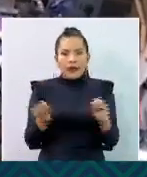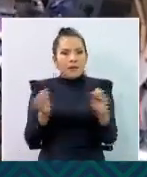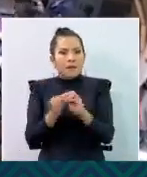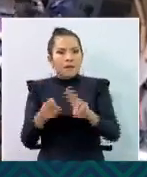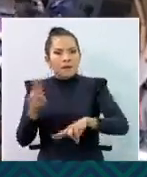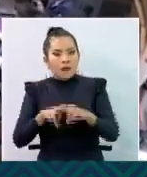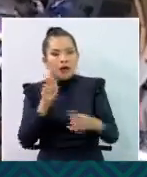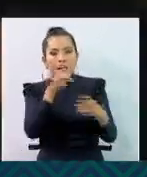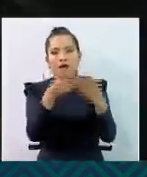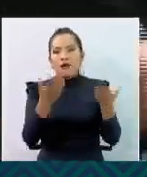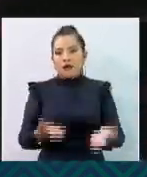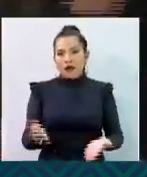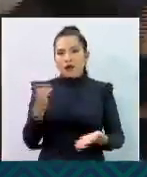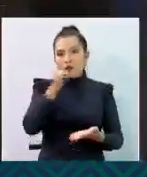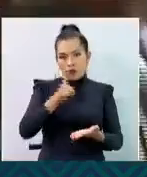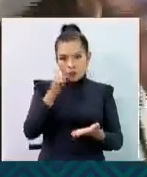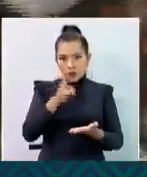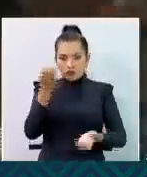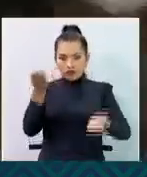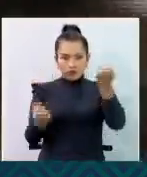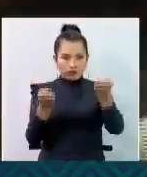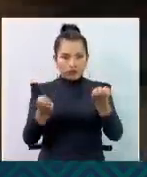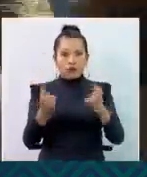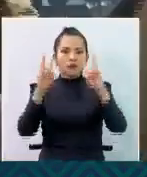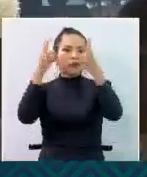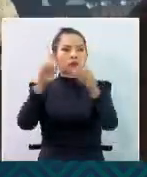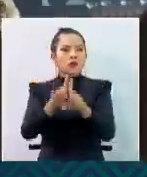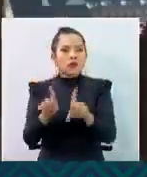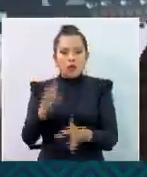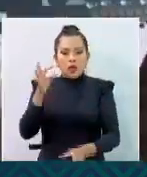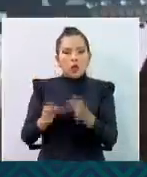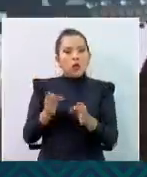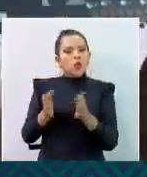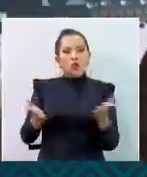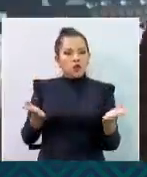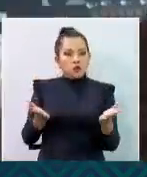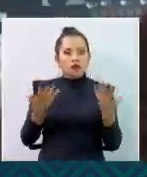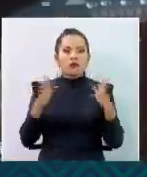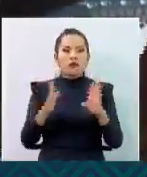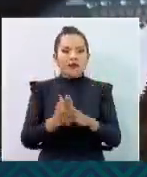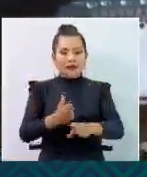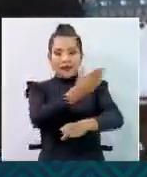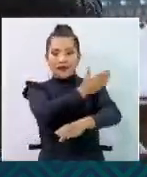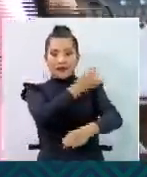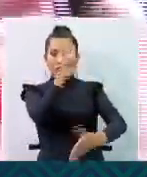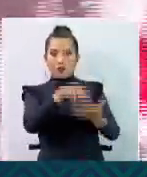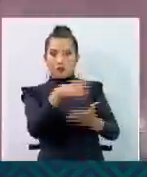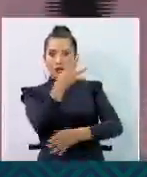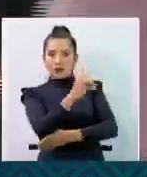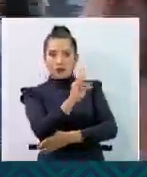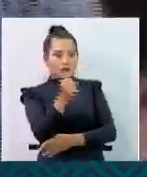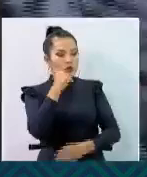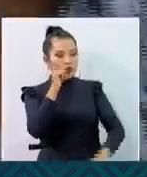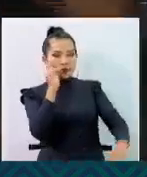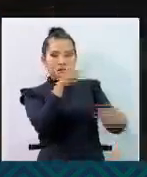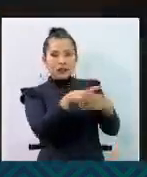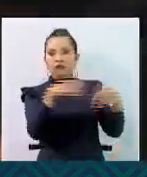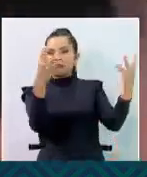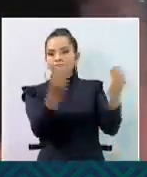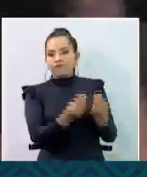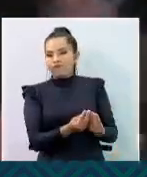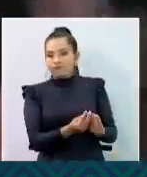de las mujeres. En el ámbito de la justicia, el caso es similar, ya que antes del 2017 la participación de las mujeres era